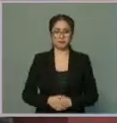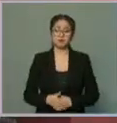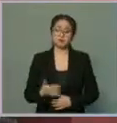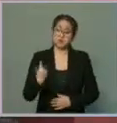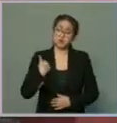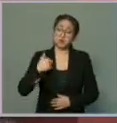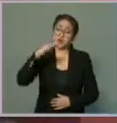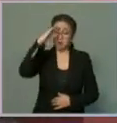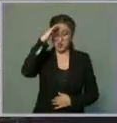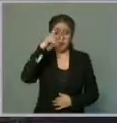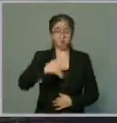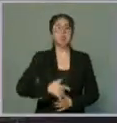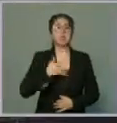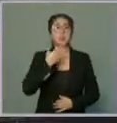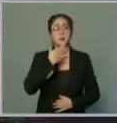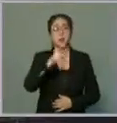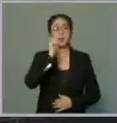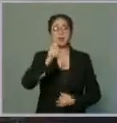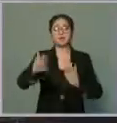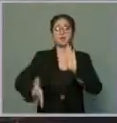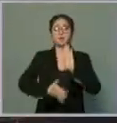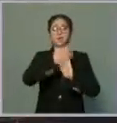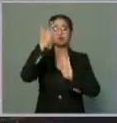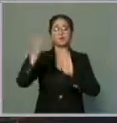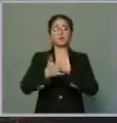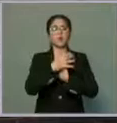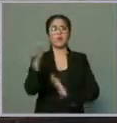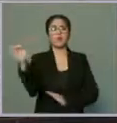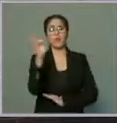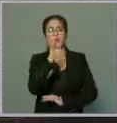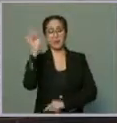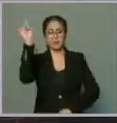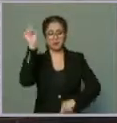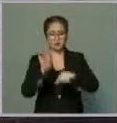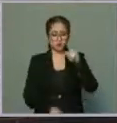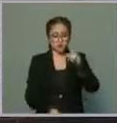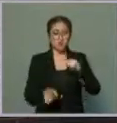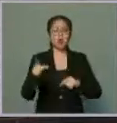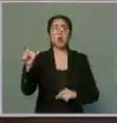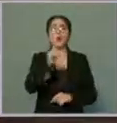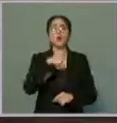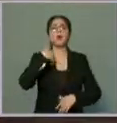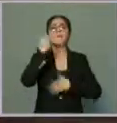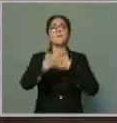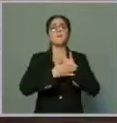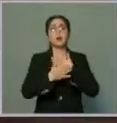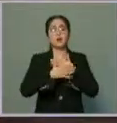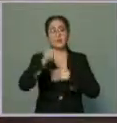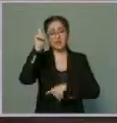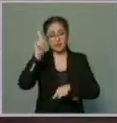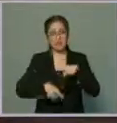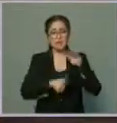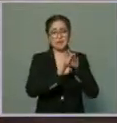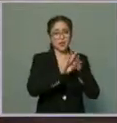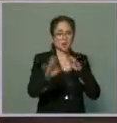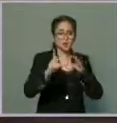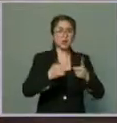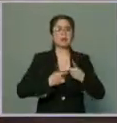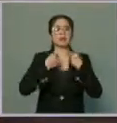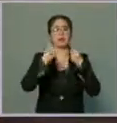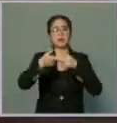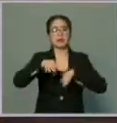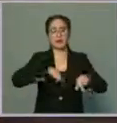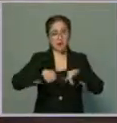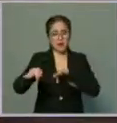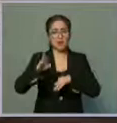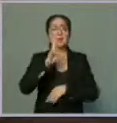para tranquilizar y que esa idea del muro se vaya como descartando. Al final detienes un poco la migración, les das trabajo, mejoras sus condiciones